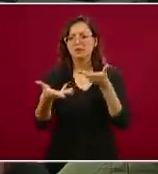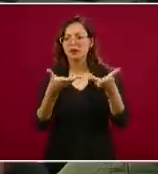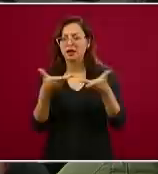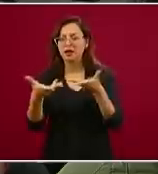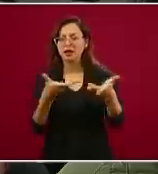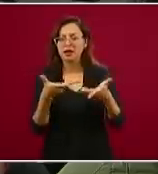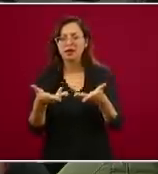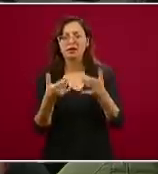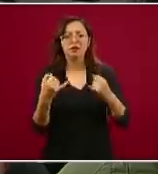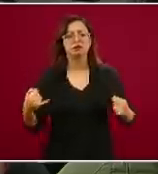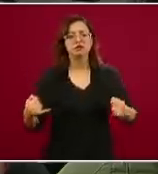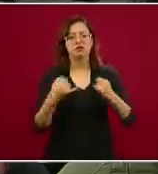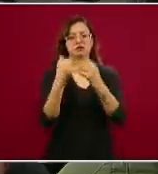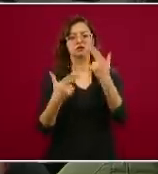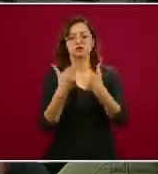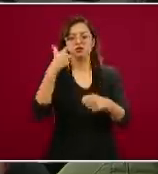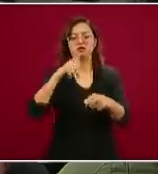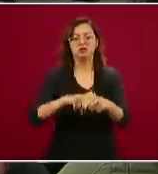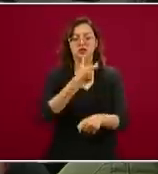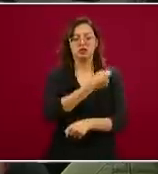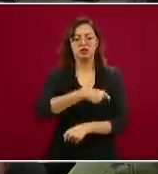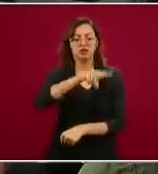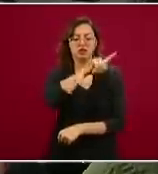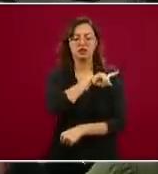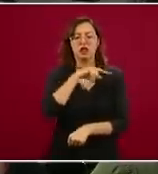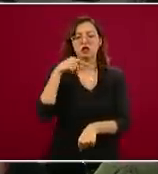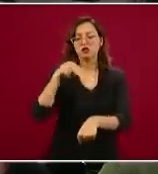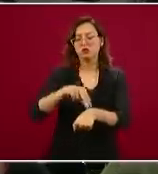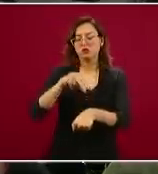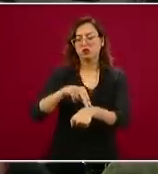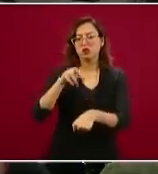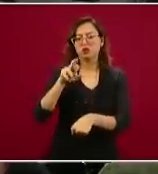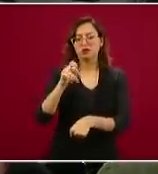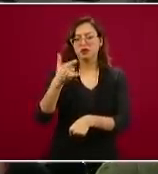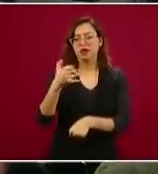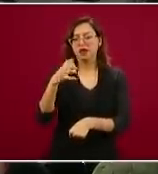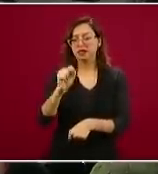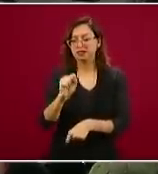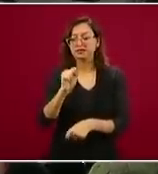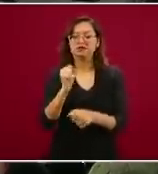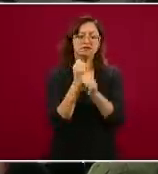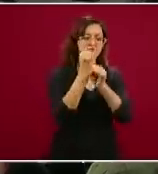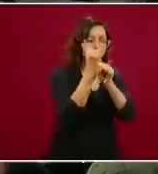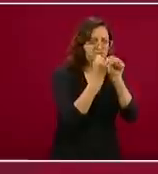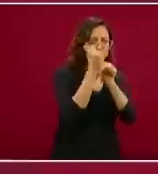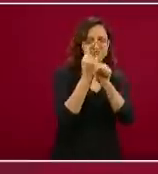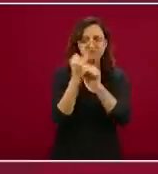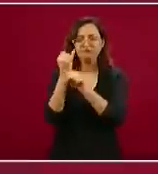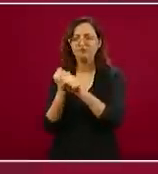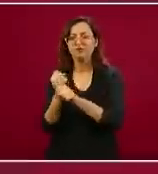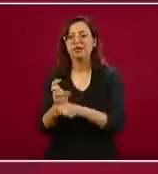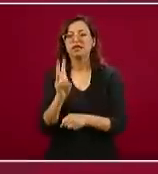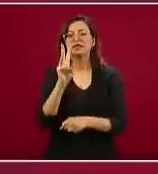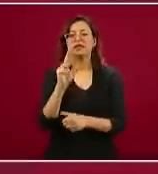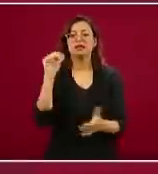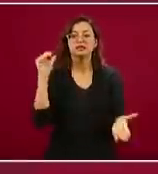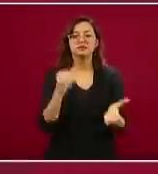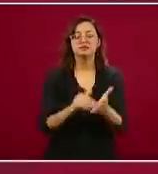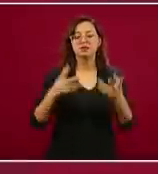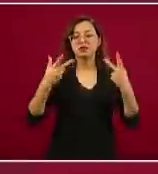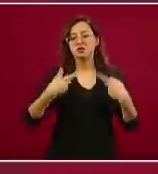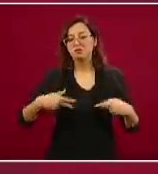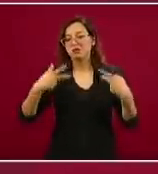institutos nacionales de salud que coordina el doctor Reyes Terán, con los investigadores nacionales y más de 3,000